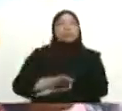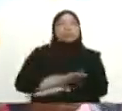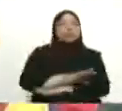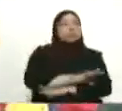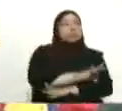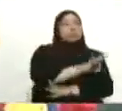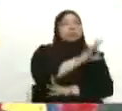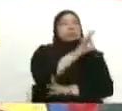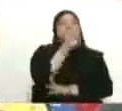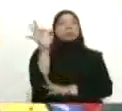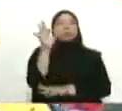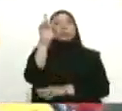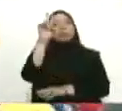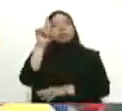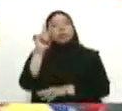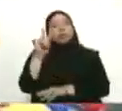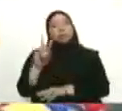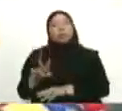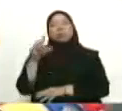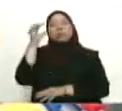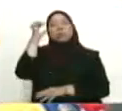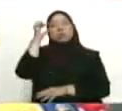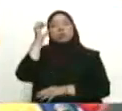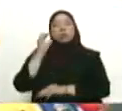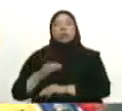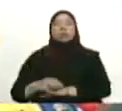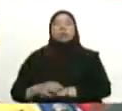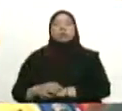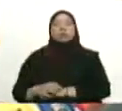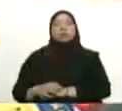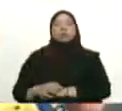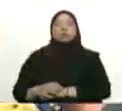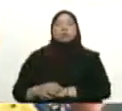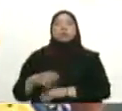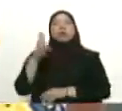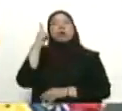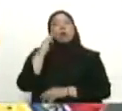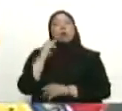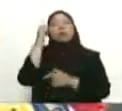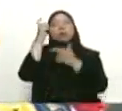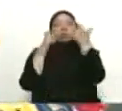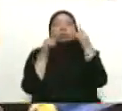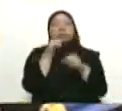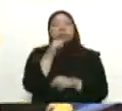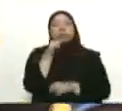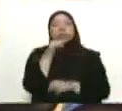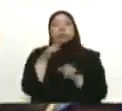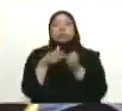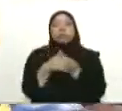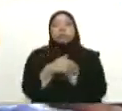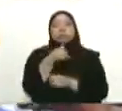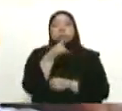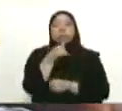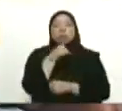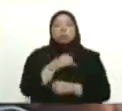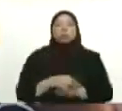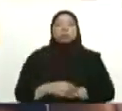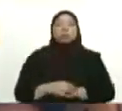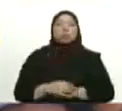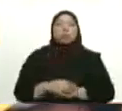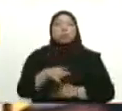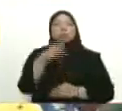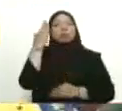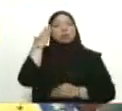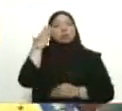horas de cada día un jefe de vh no se puede esconder ningún lugar porque todo el mundo sabe